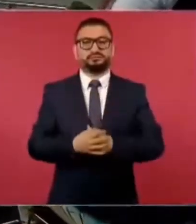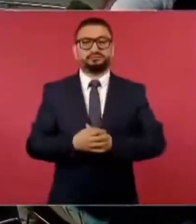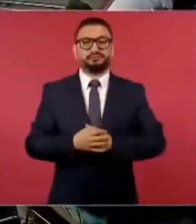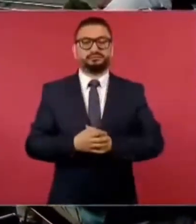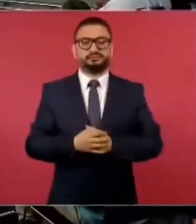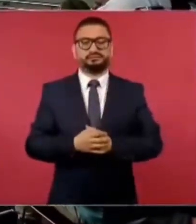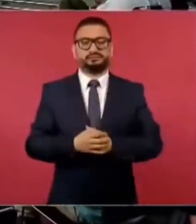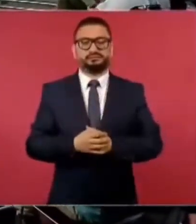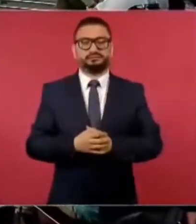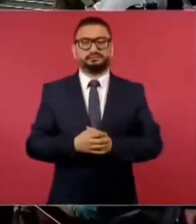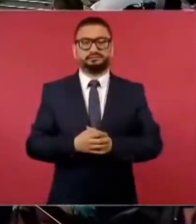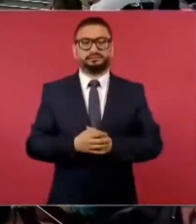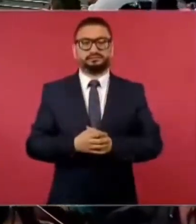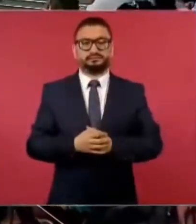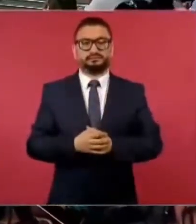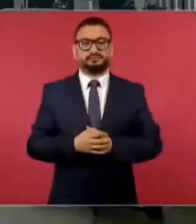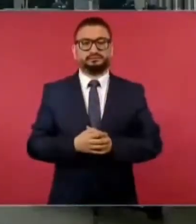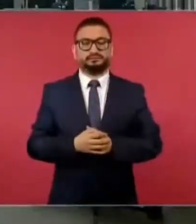Así.